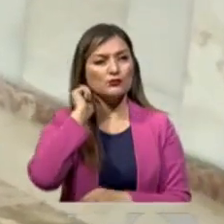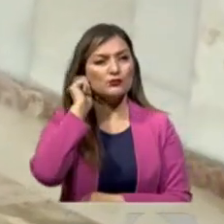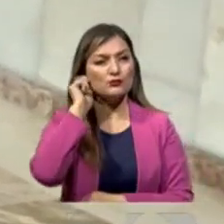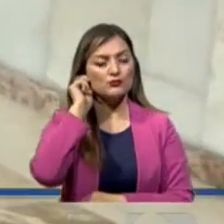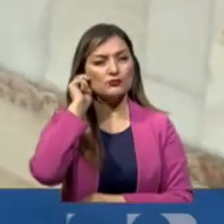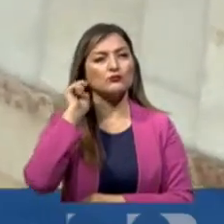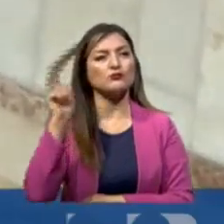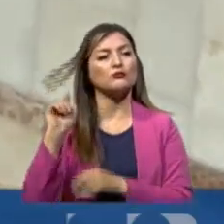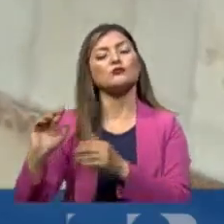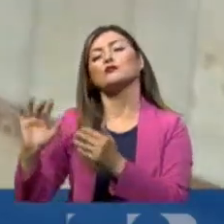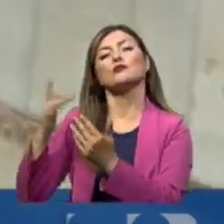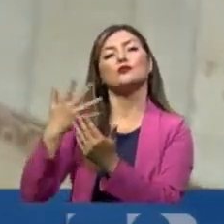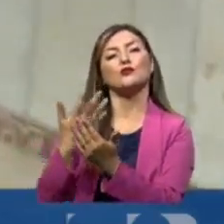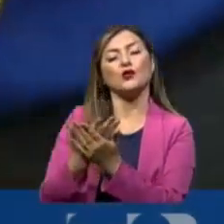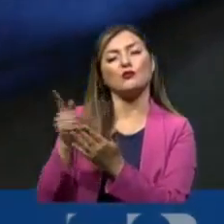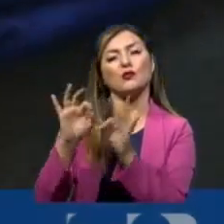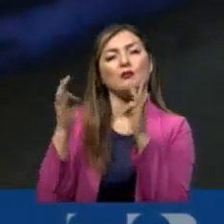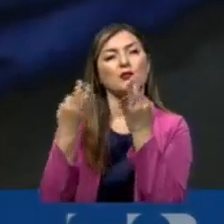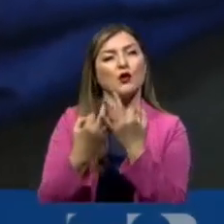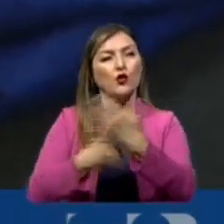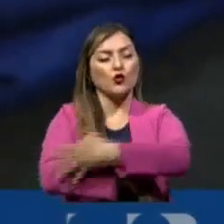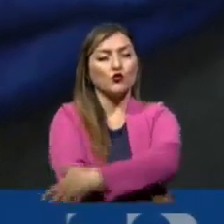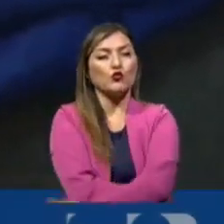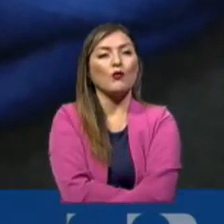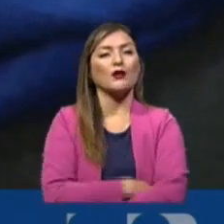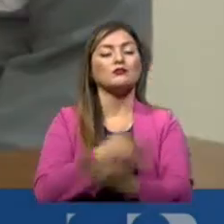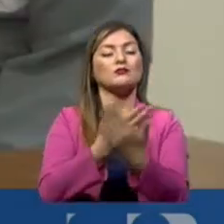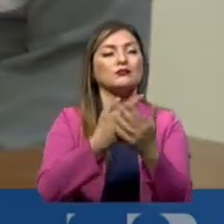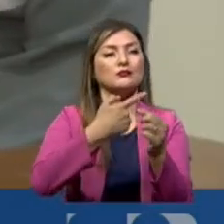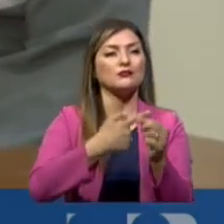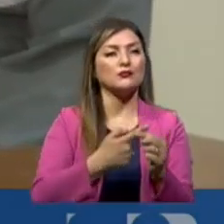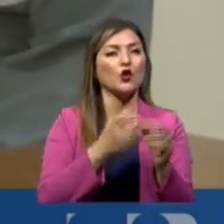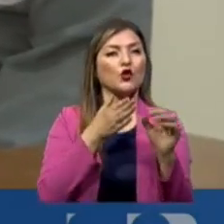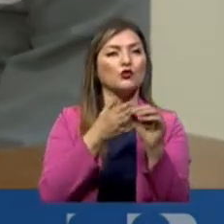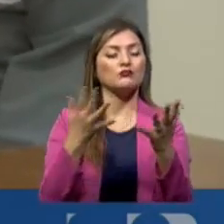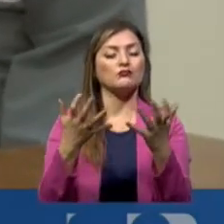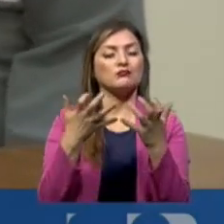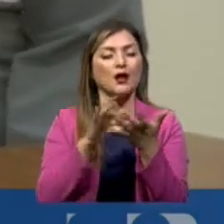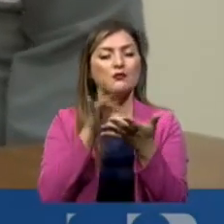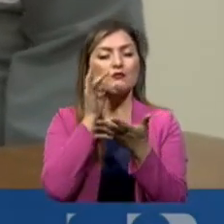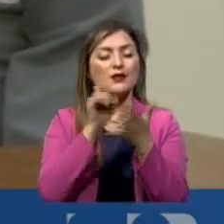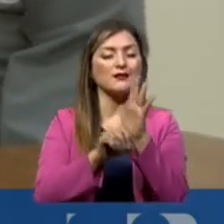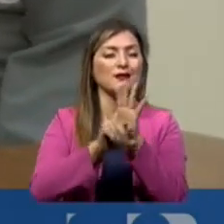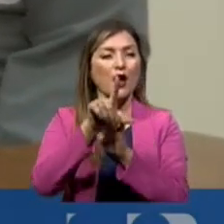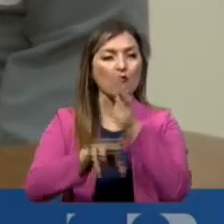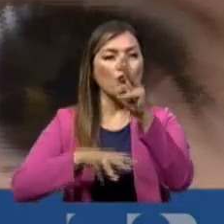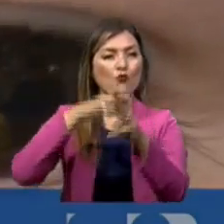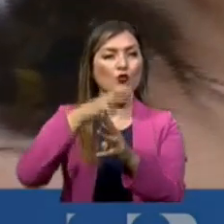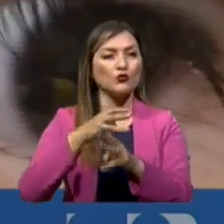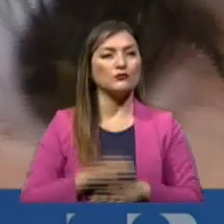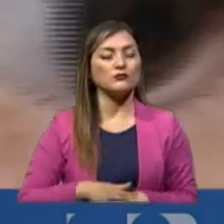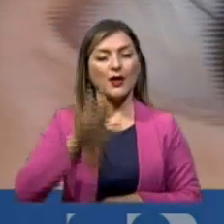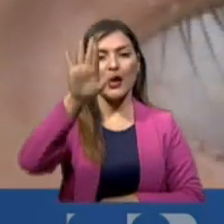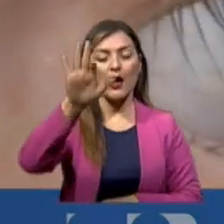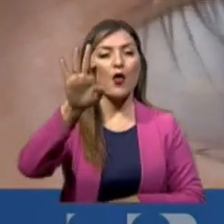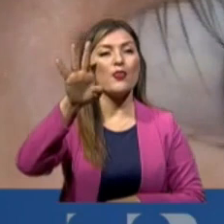Esta familia llegó desde Otavalo a la capital con un objetivo: conseguir para su hijo la medicina más cara del mundo. Él es Theo, un